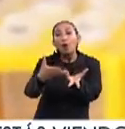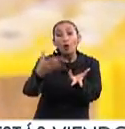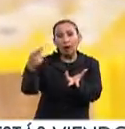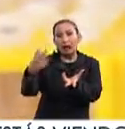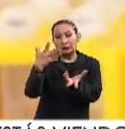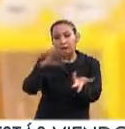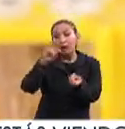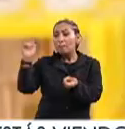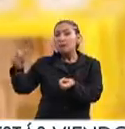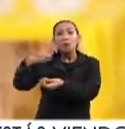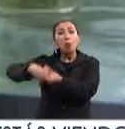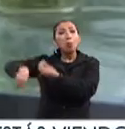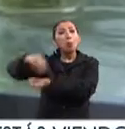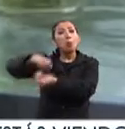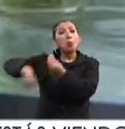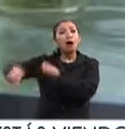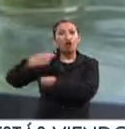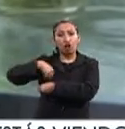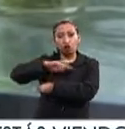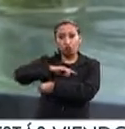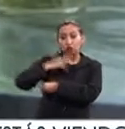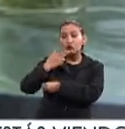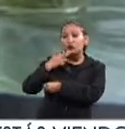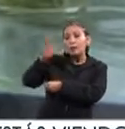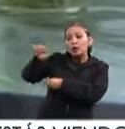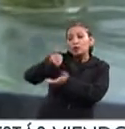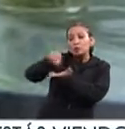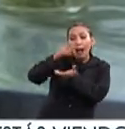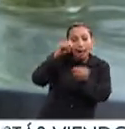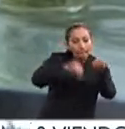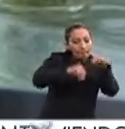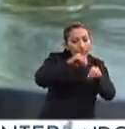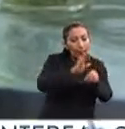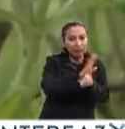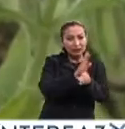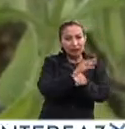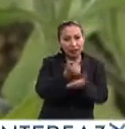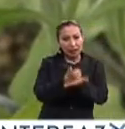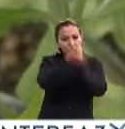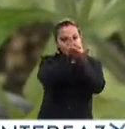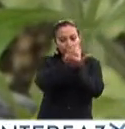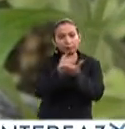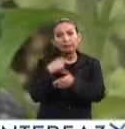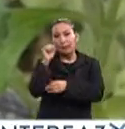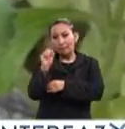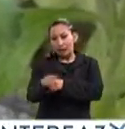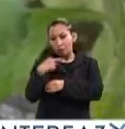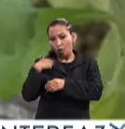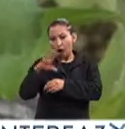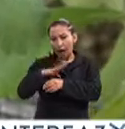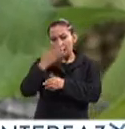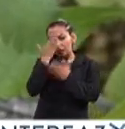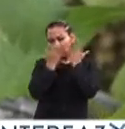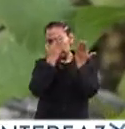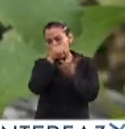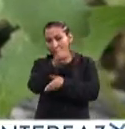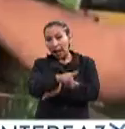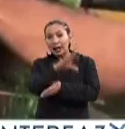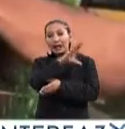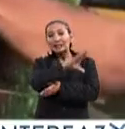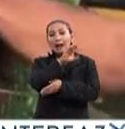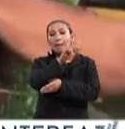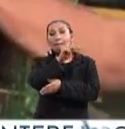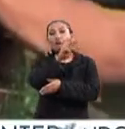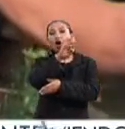se regeneran por sí mismos y nosotros los utilizamos para producir bienes y servicios. Como parte de su oferta educativa, el